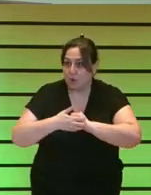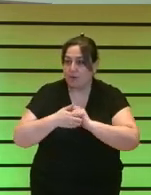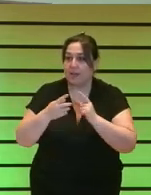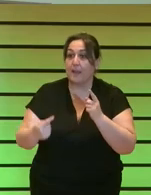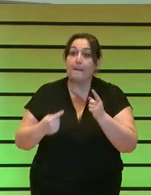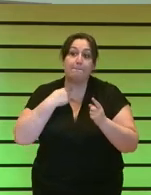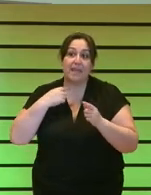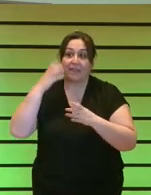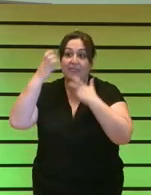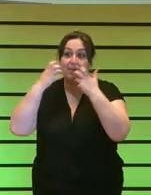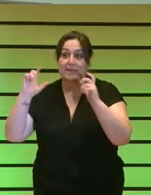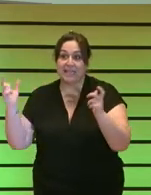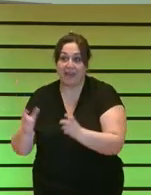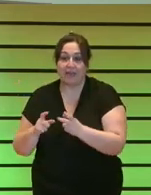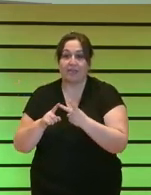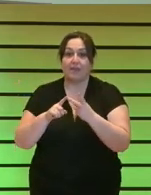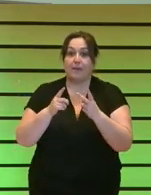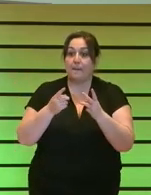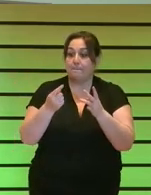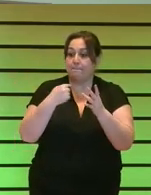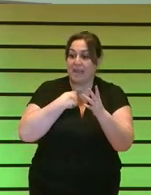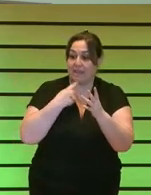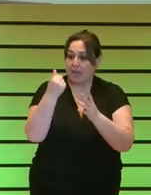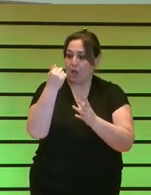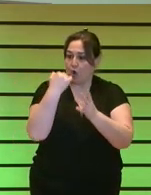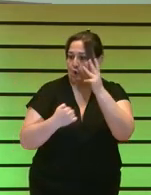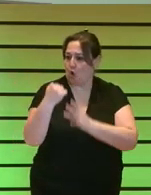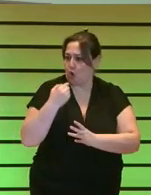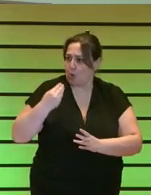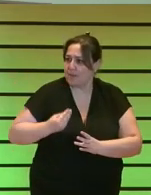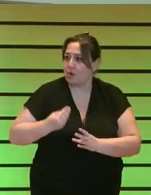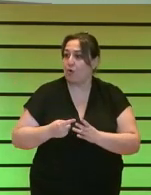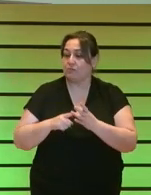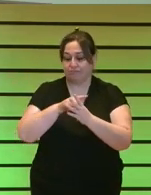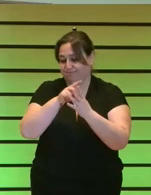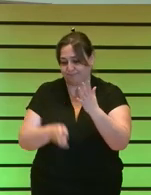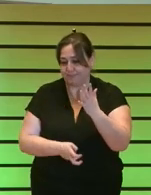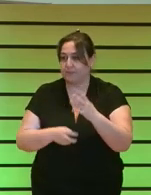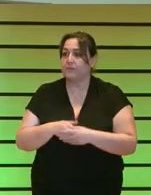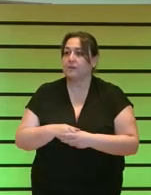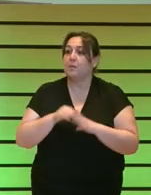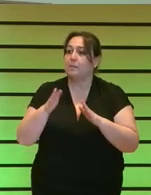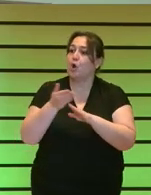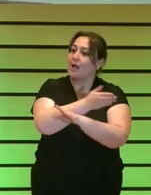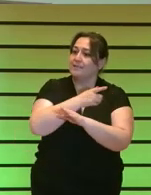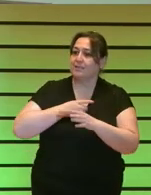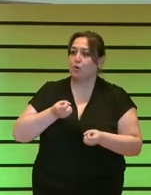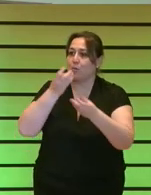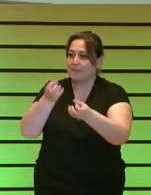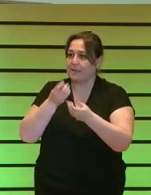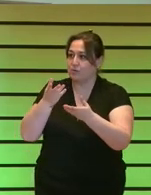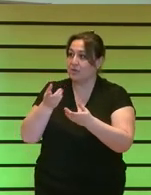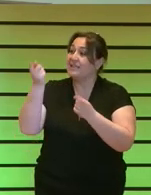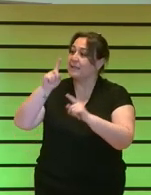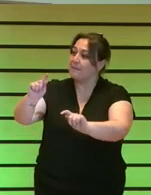biodiversidad perdemos énfasis económico etcétera etcétera Pero lo comentábamos antes también nos hace más